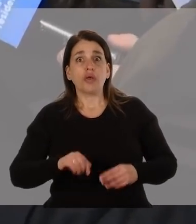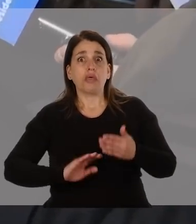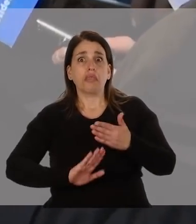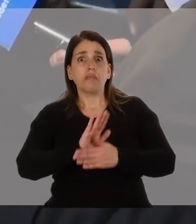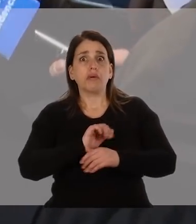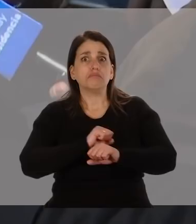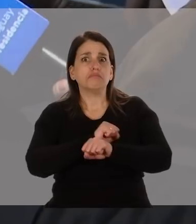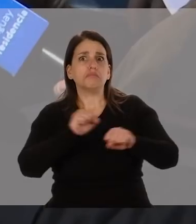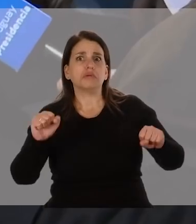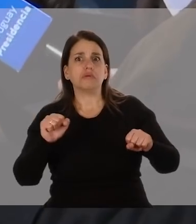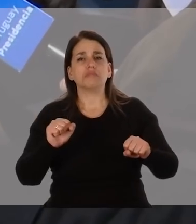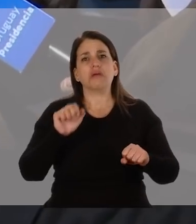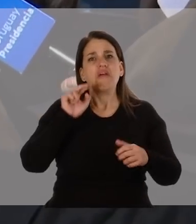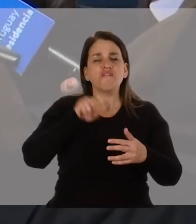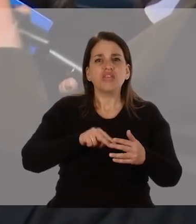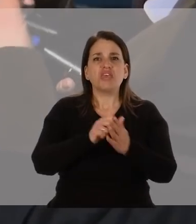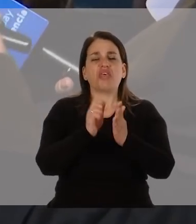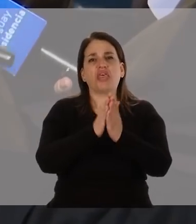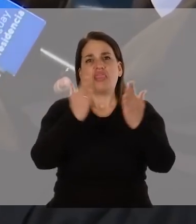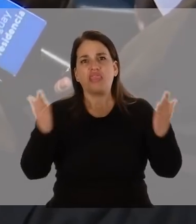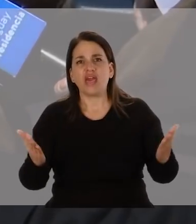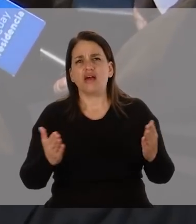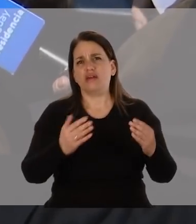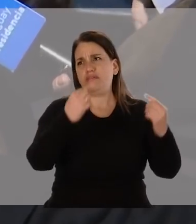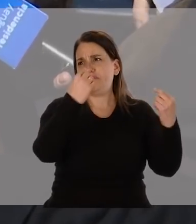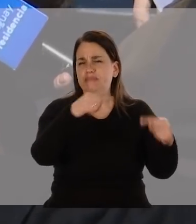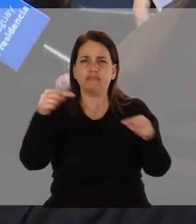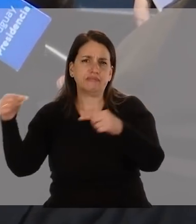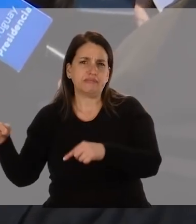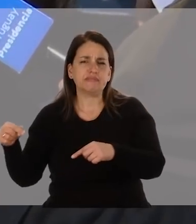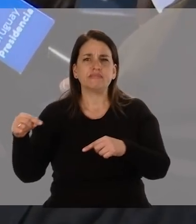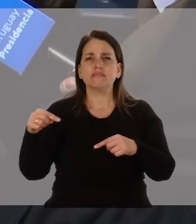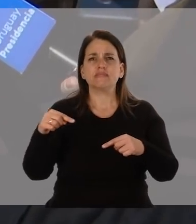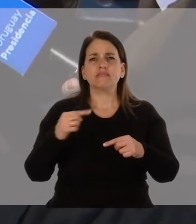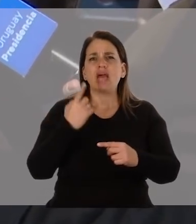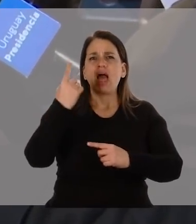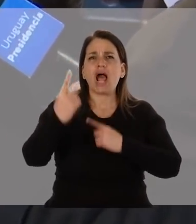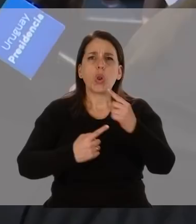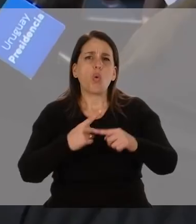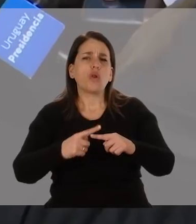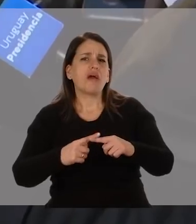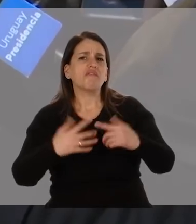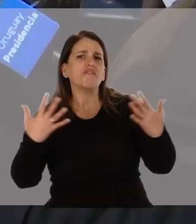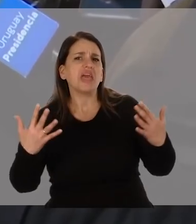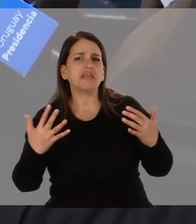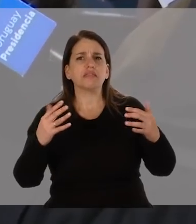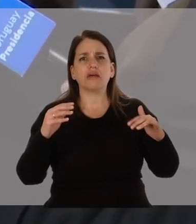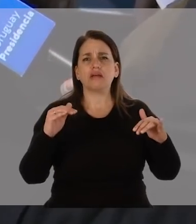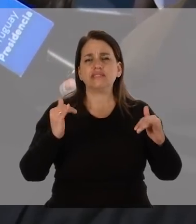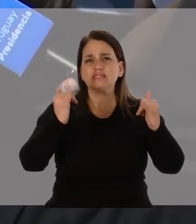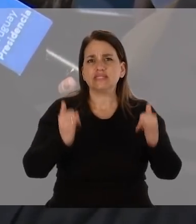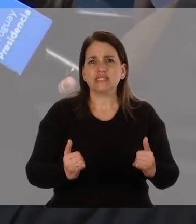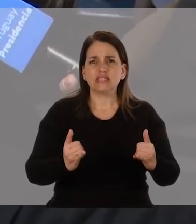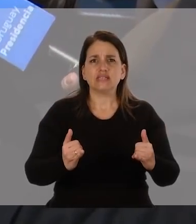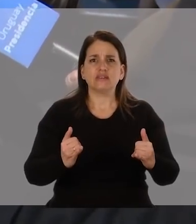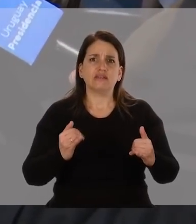Me levanté temprano y leí los diarios, vi las intervenciones de algunas fiestas que fueron